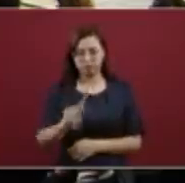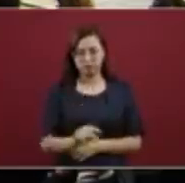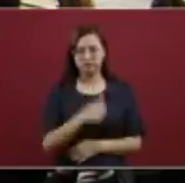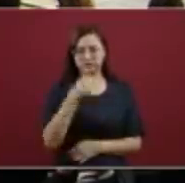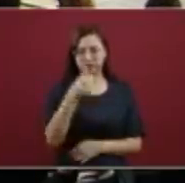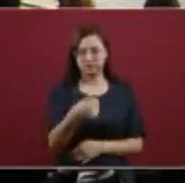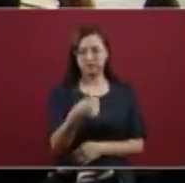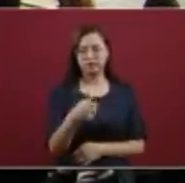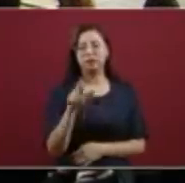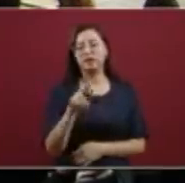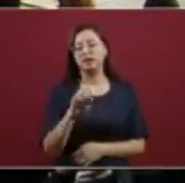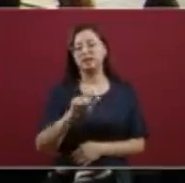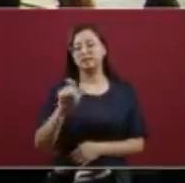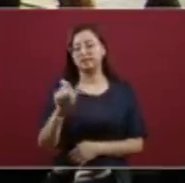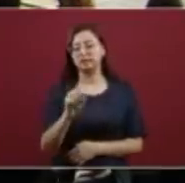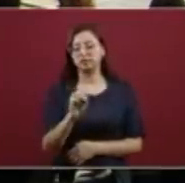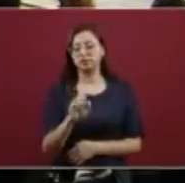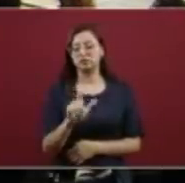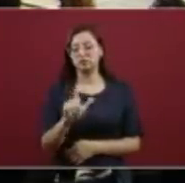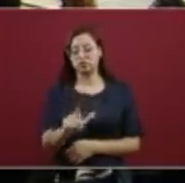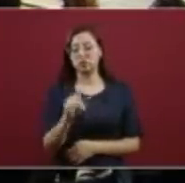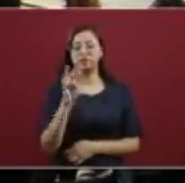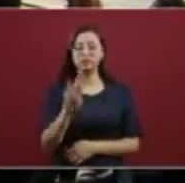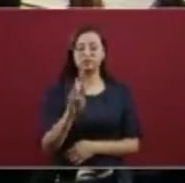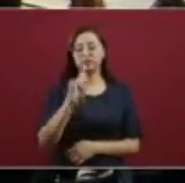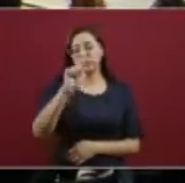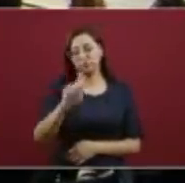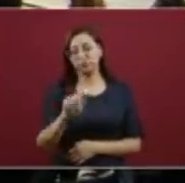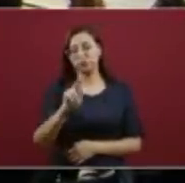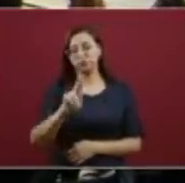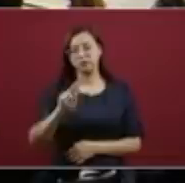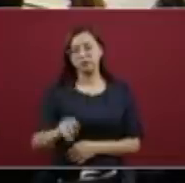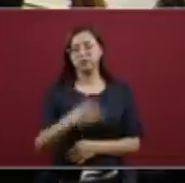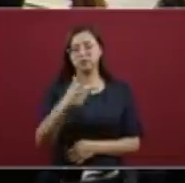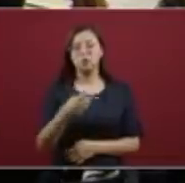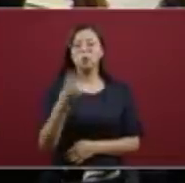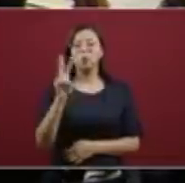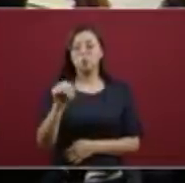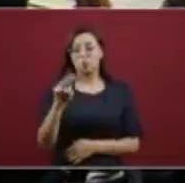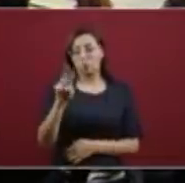19.86, Repsol 19.82, Walmart